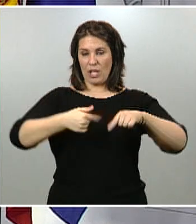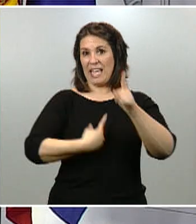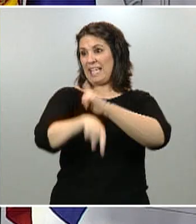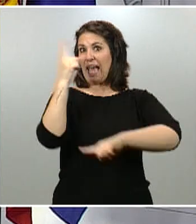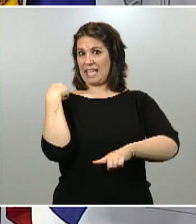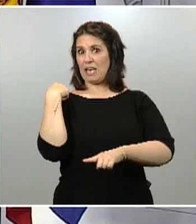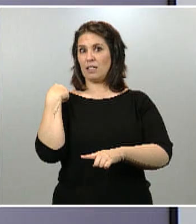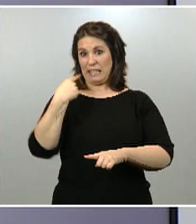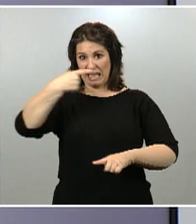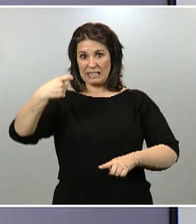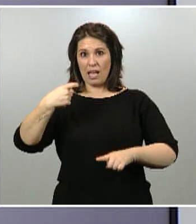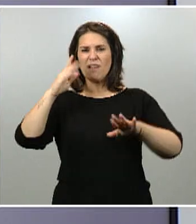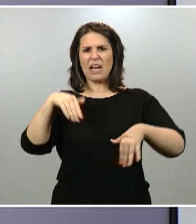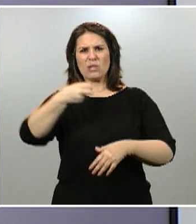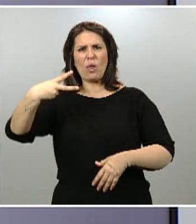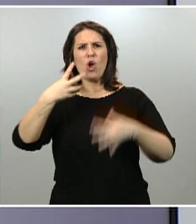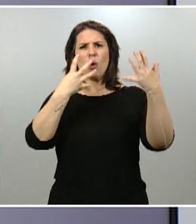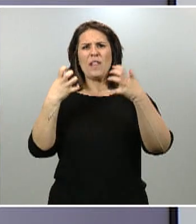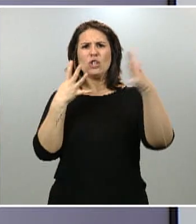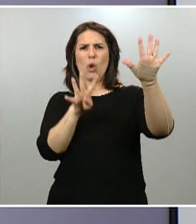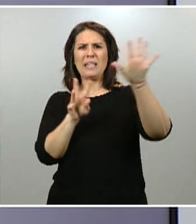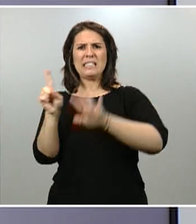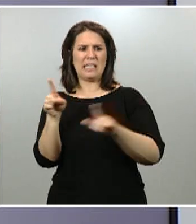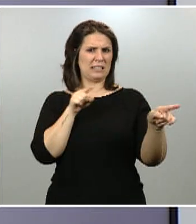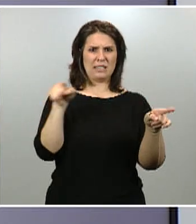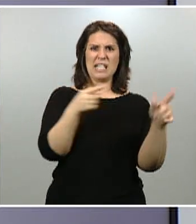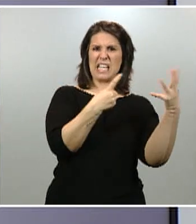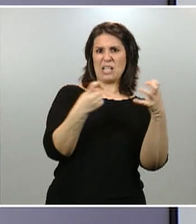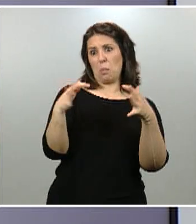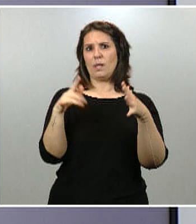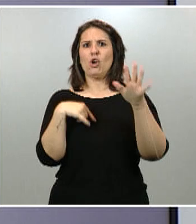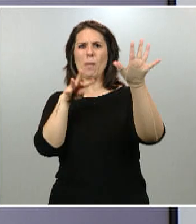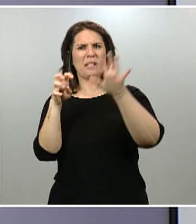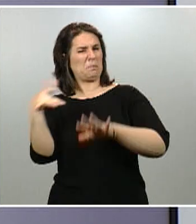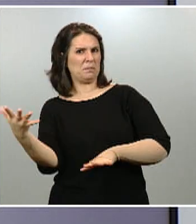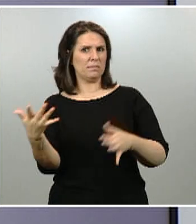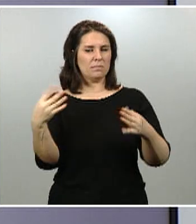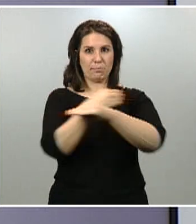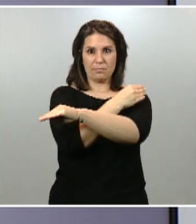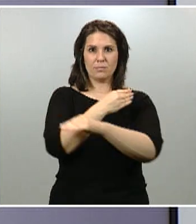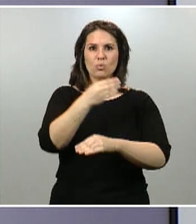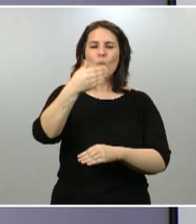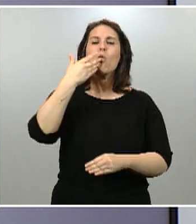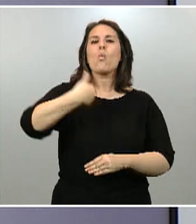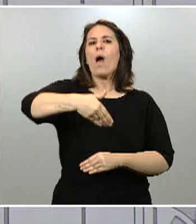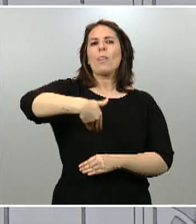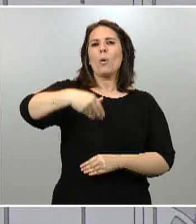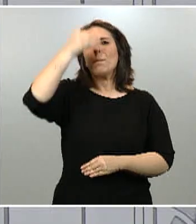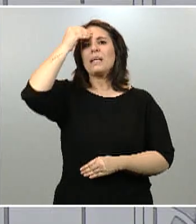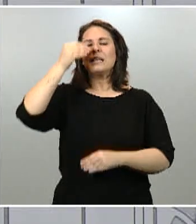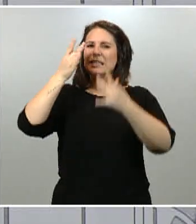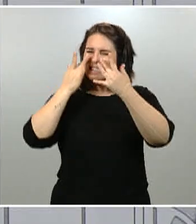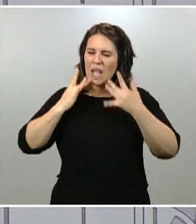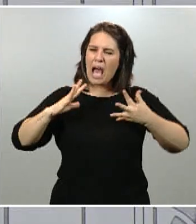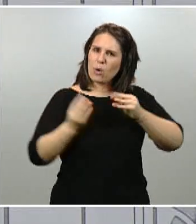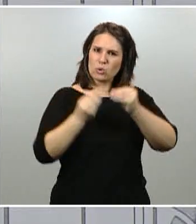resulta 996. ¿Por qué se dan estas discrepancias? ¿Cuándo calcula que estarán reajustadas totalmente las series de datos? Sí.